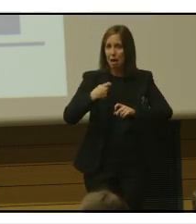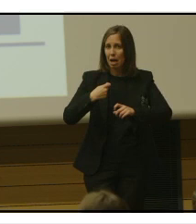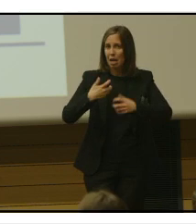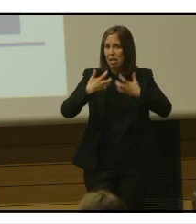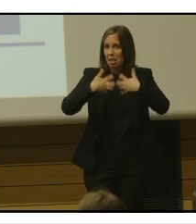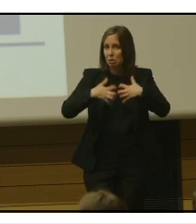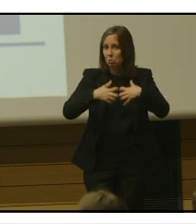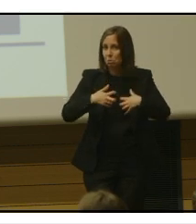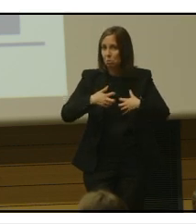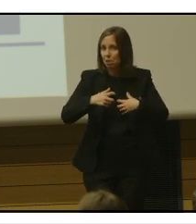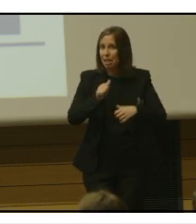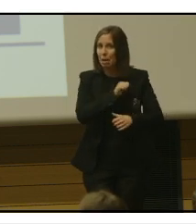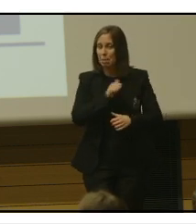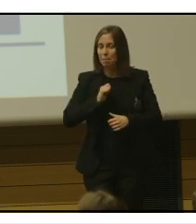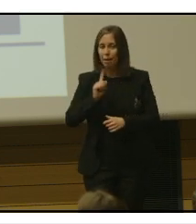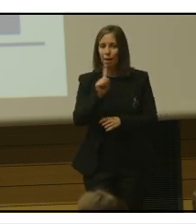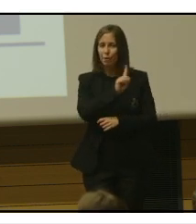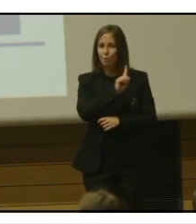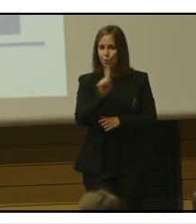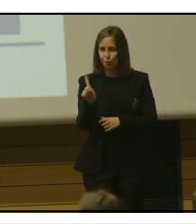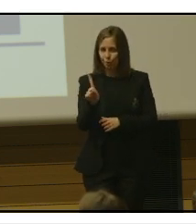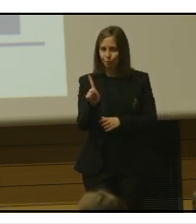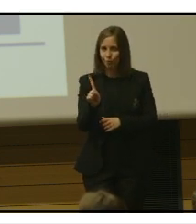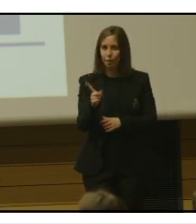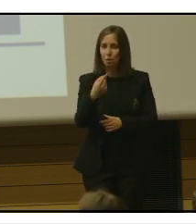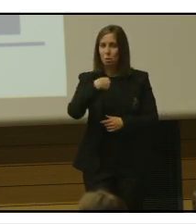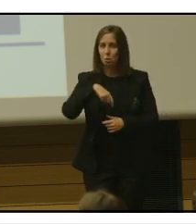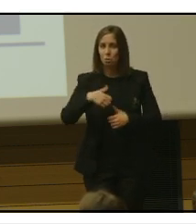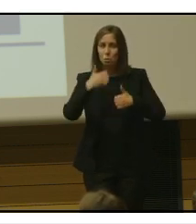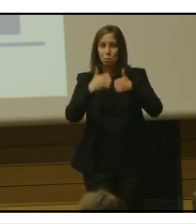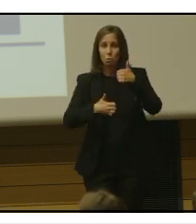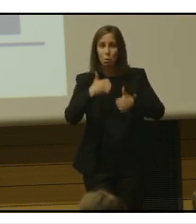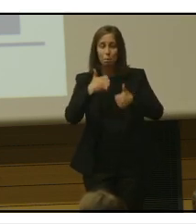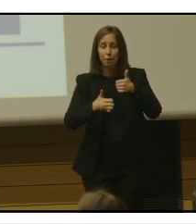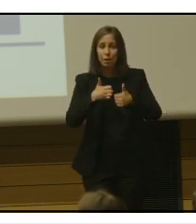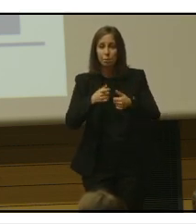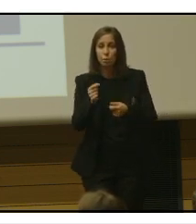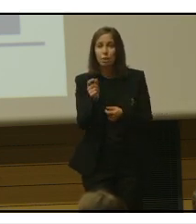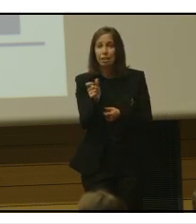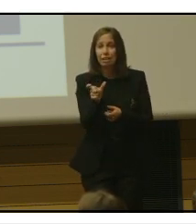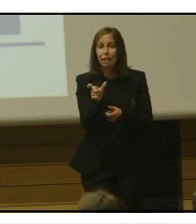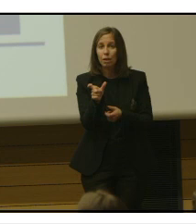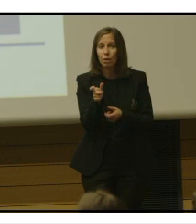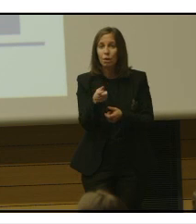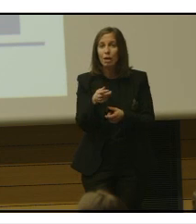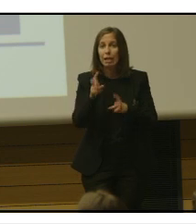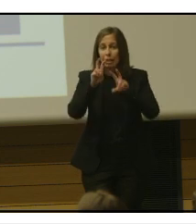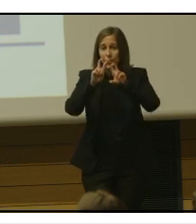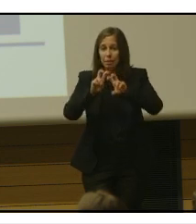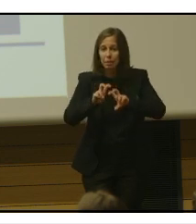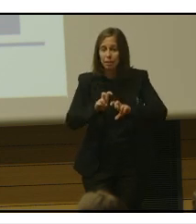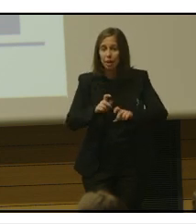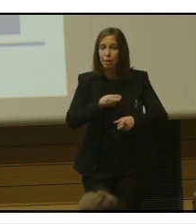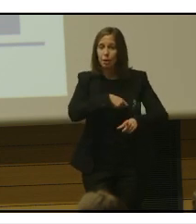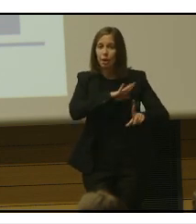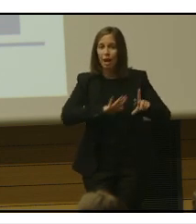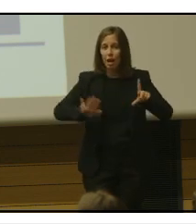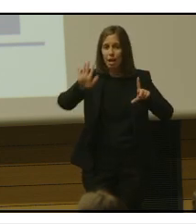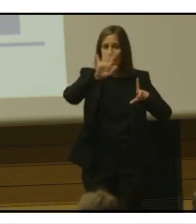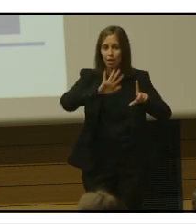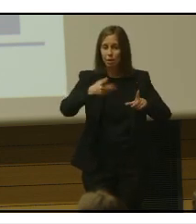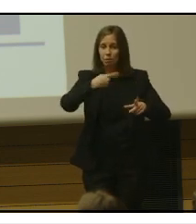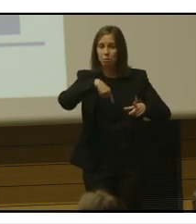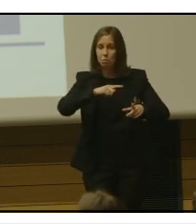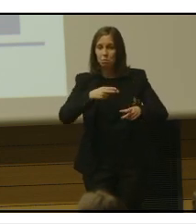por la industria privada, sino que nosotros, bueno, pues competimos a dinero, bueno, pues dinero de investigación nacional y no tenemos conflictos